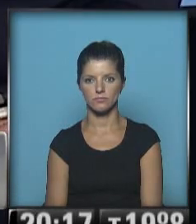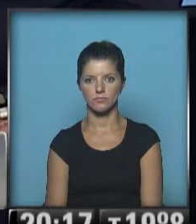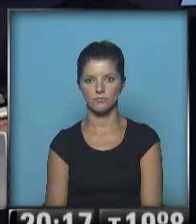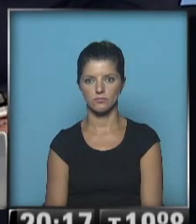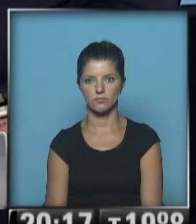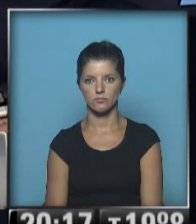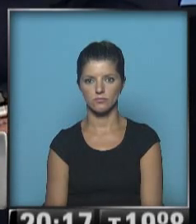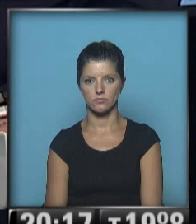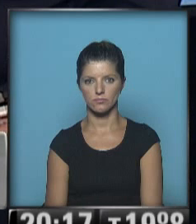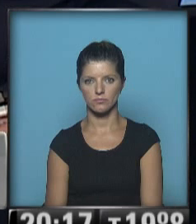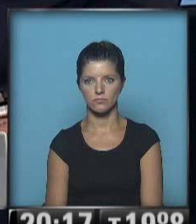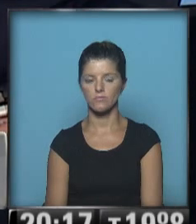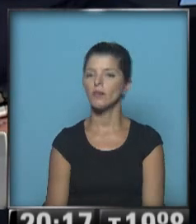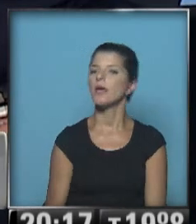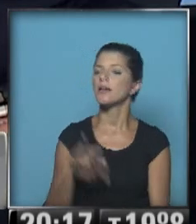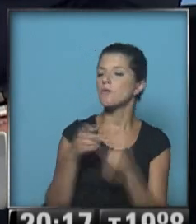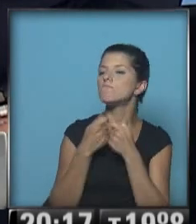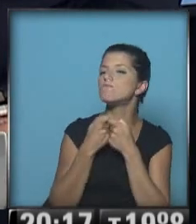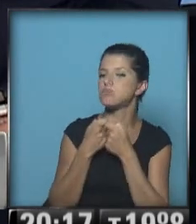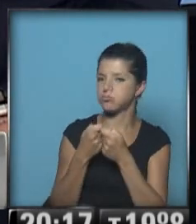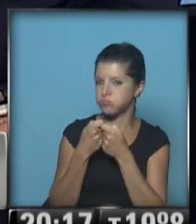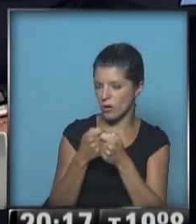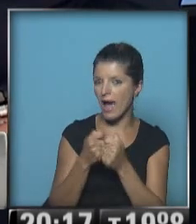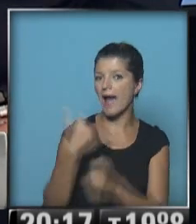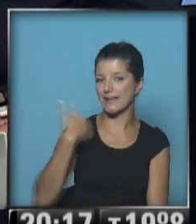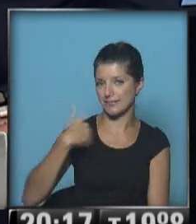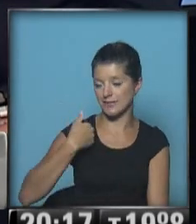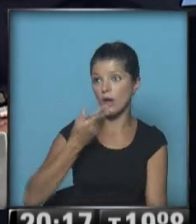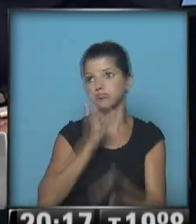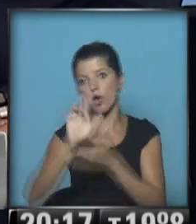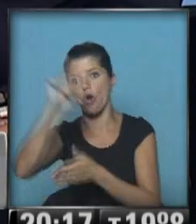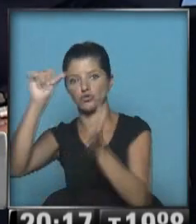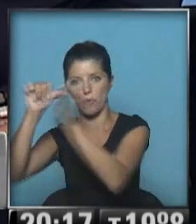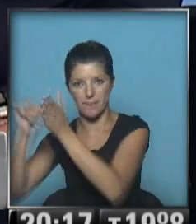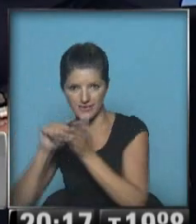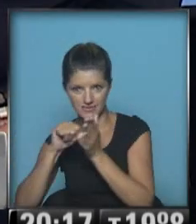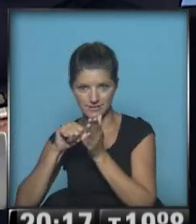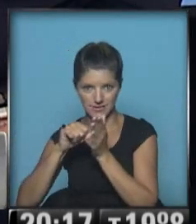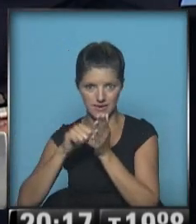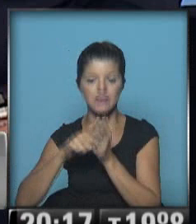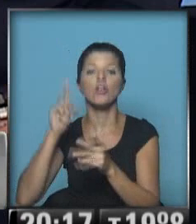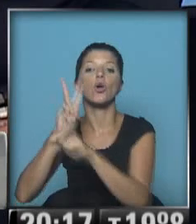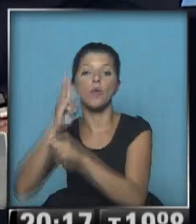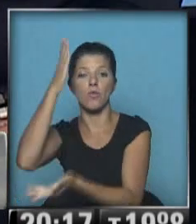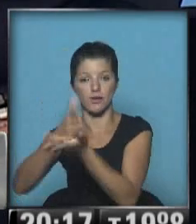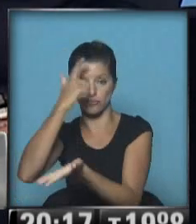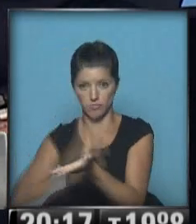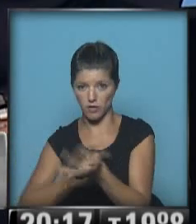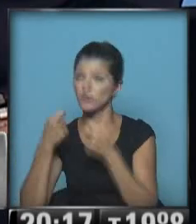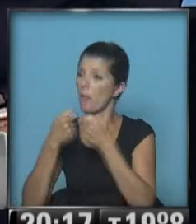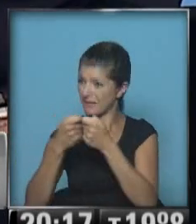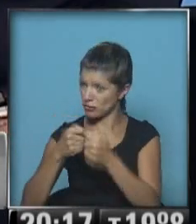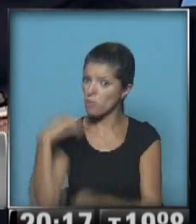exterior qué presión ejercían los argentinos exiliados y los activistas de derechos humanos desde el exterior en una presión